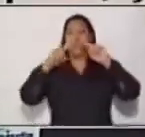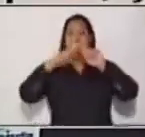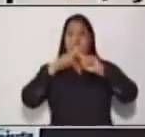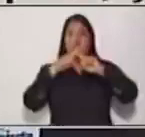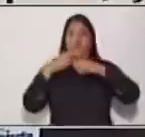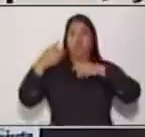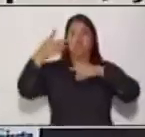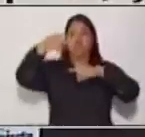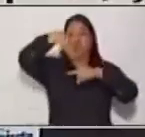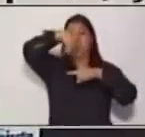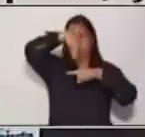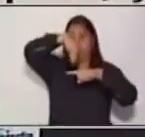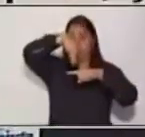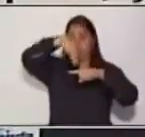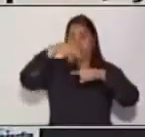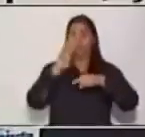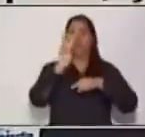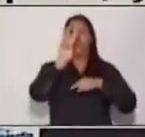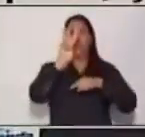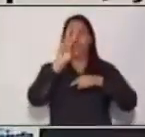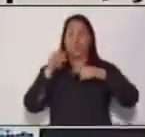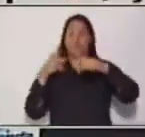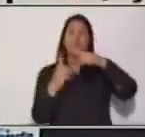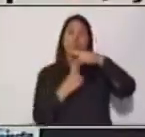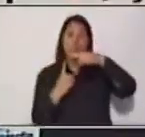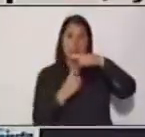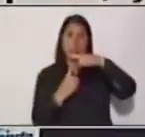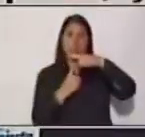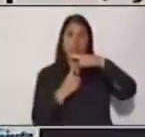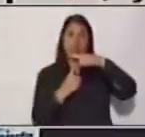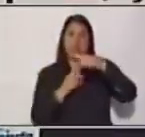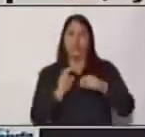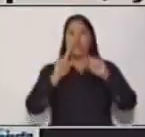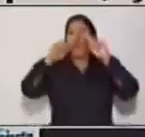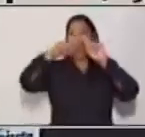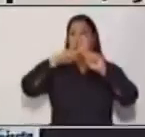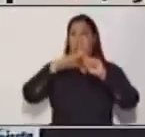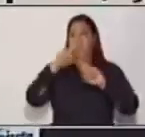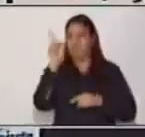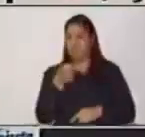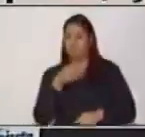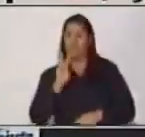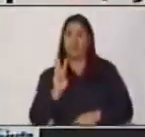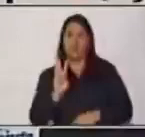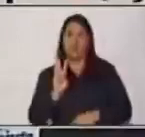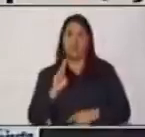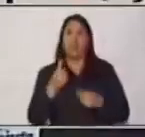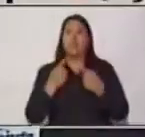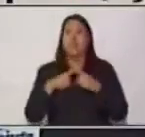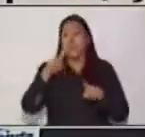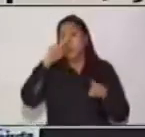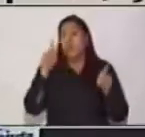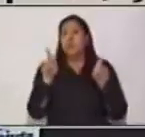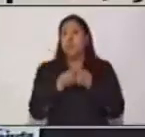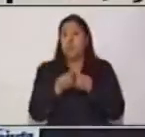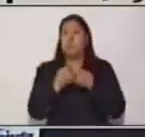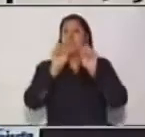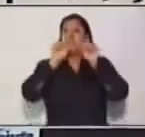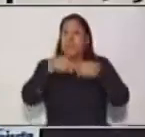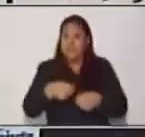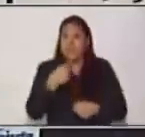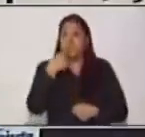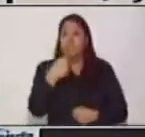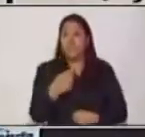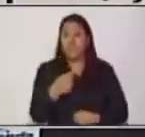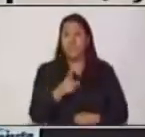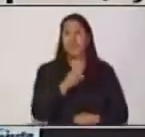denominador. X sobre 3. Pero también esto se puede expresar como 1/3 de